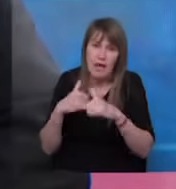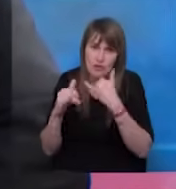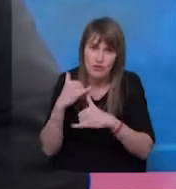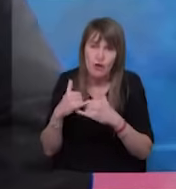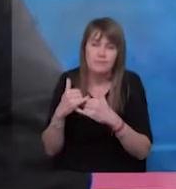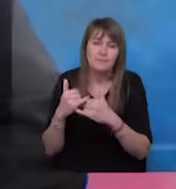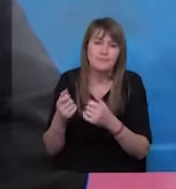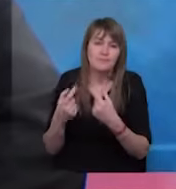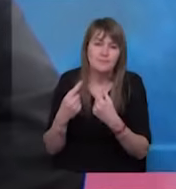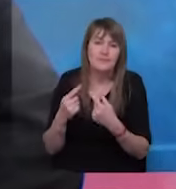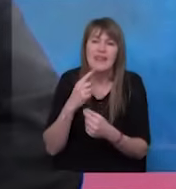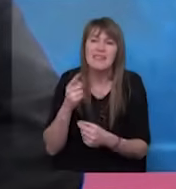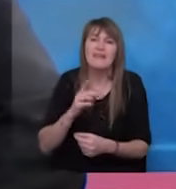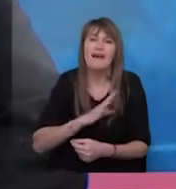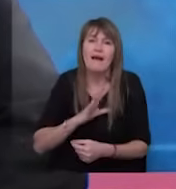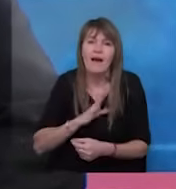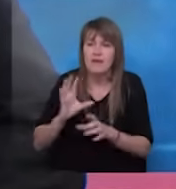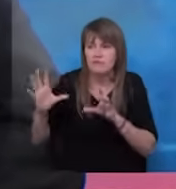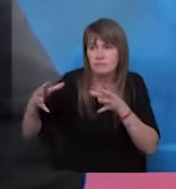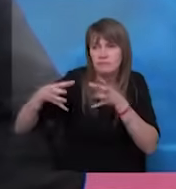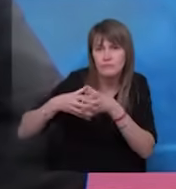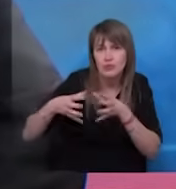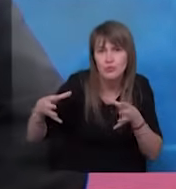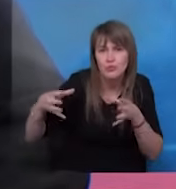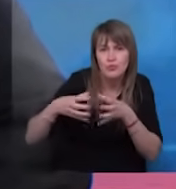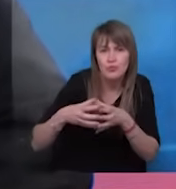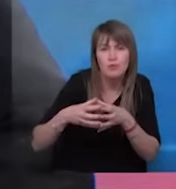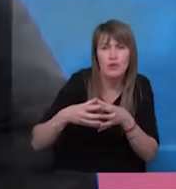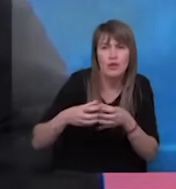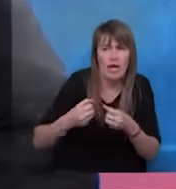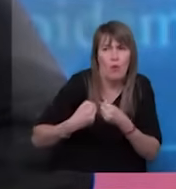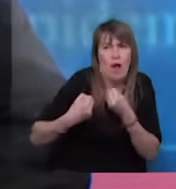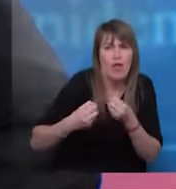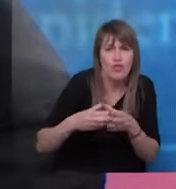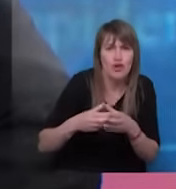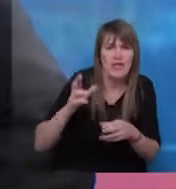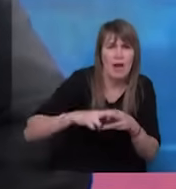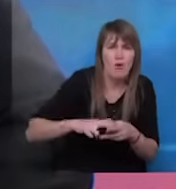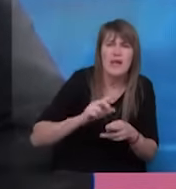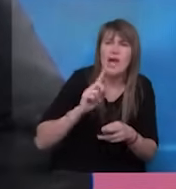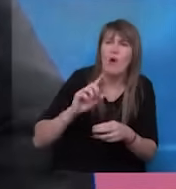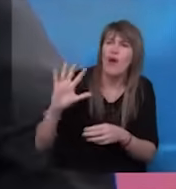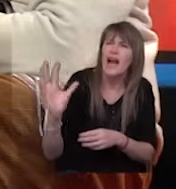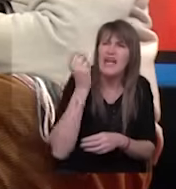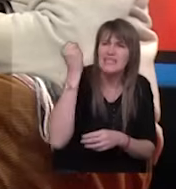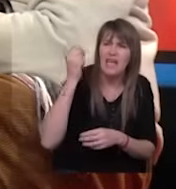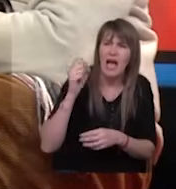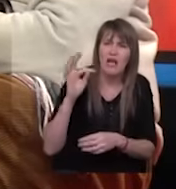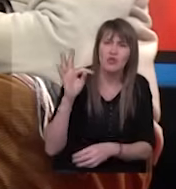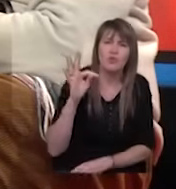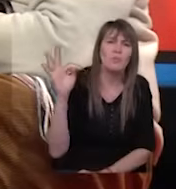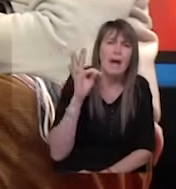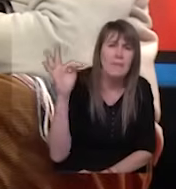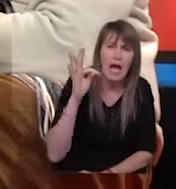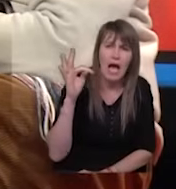de la existencia de un escuadrón, lo llamado Escuadrón de la Muerte, Comando Casa Tupamaro se llamaba también, a raíz